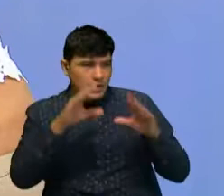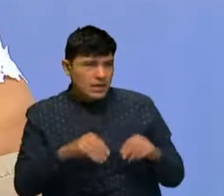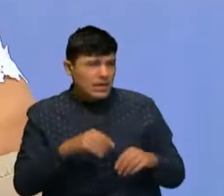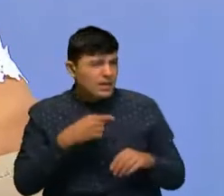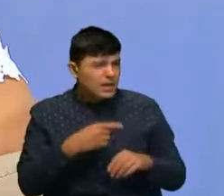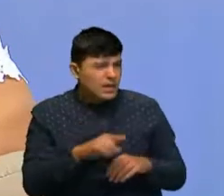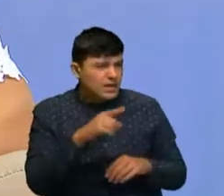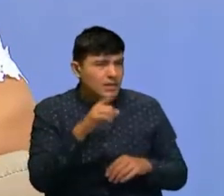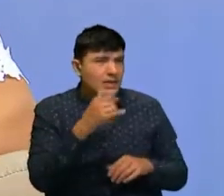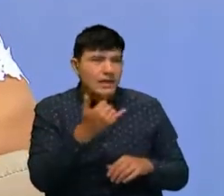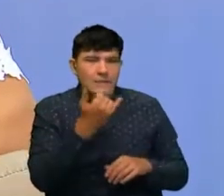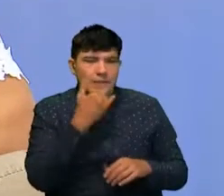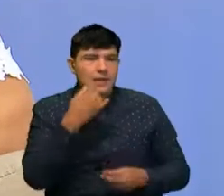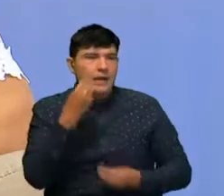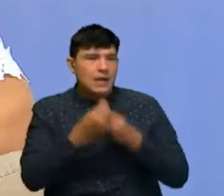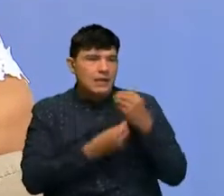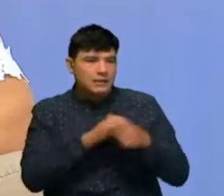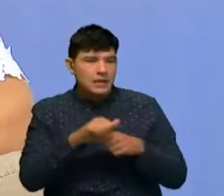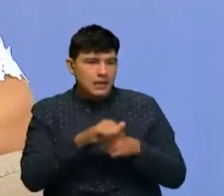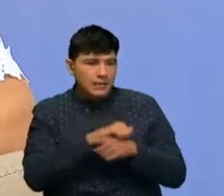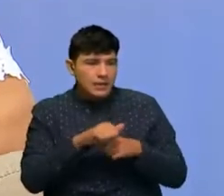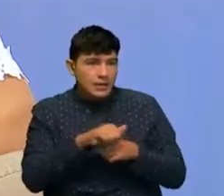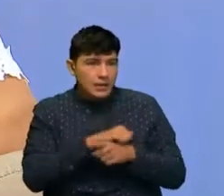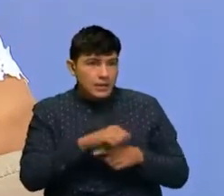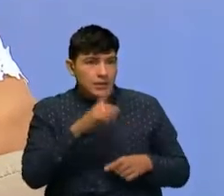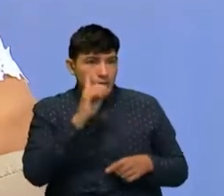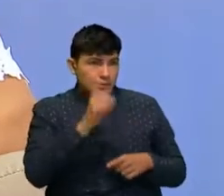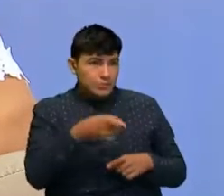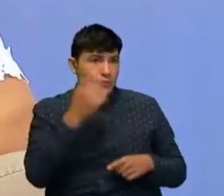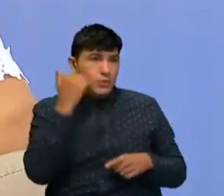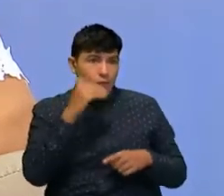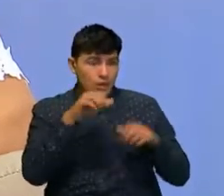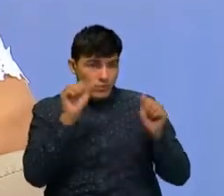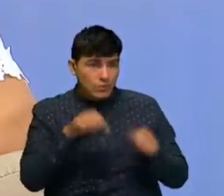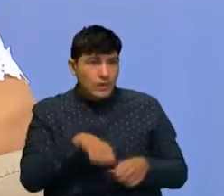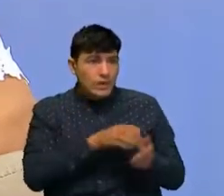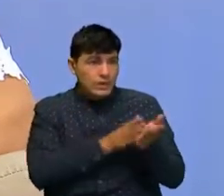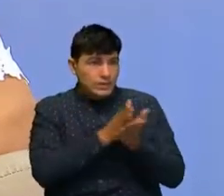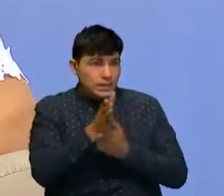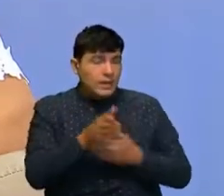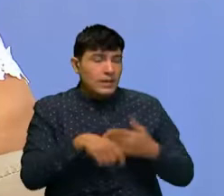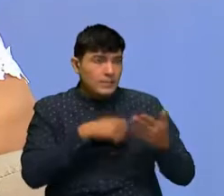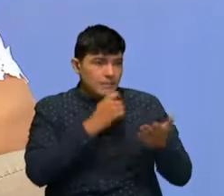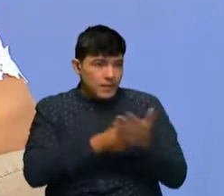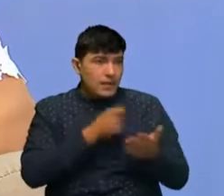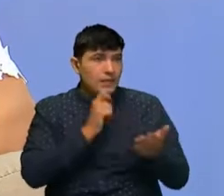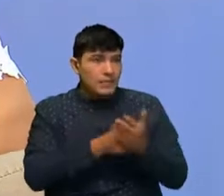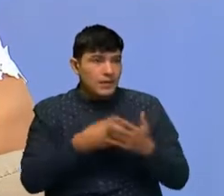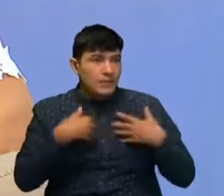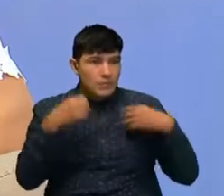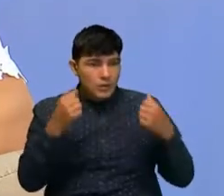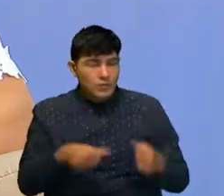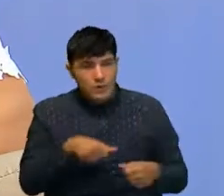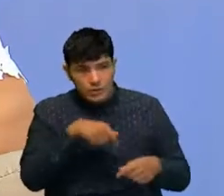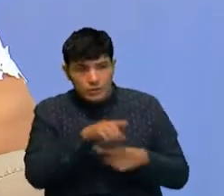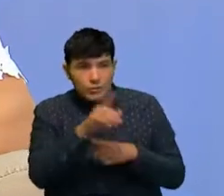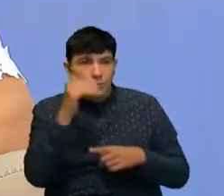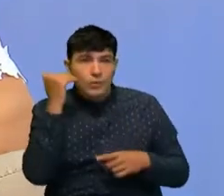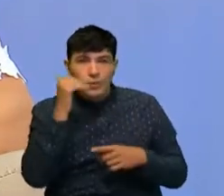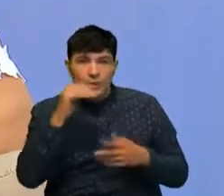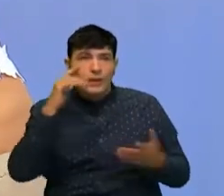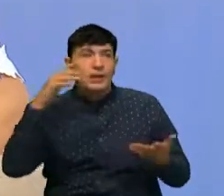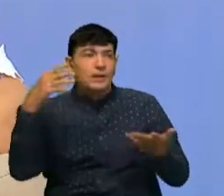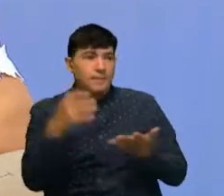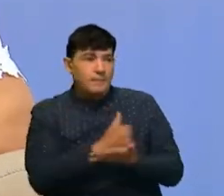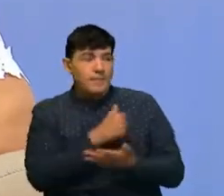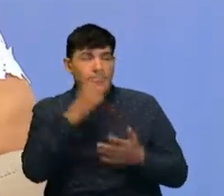en esos casos y en la práctica? Si la señora puede seguir cotizando porque ya se le toca por cuenta propia y lograr